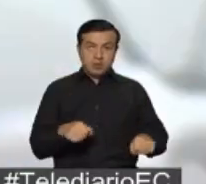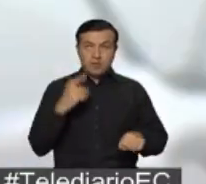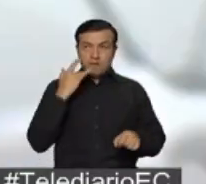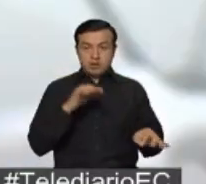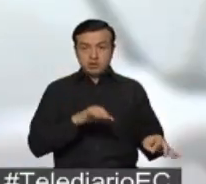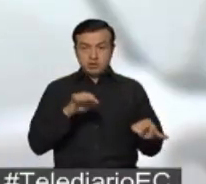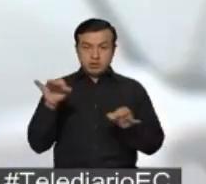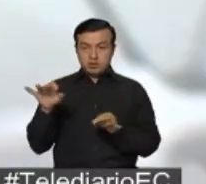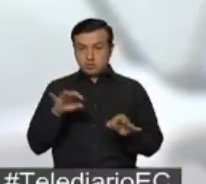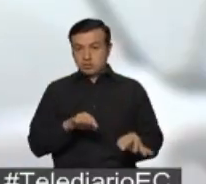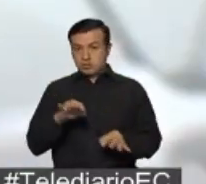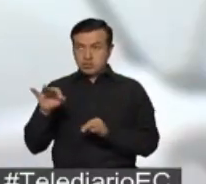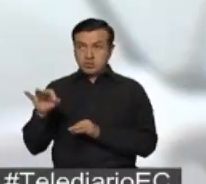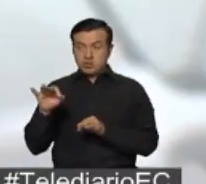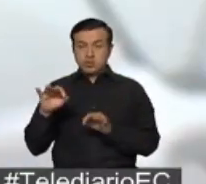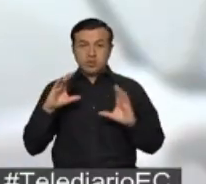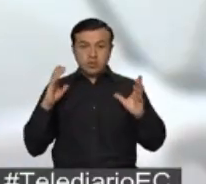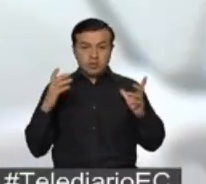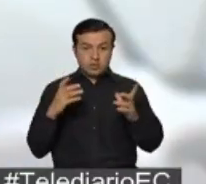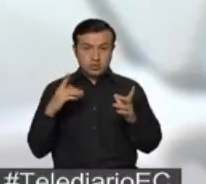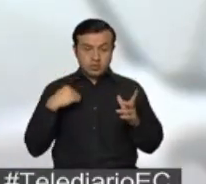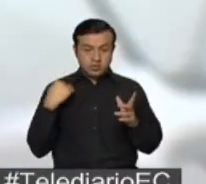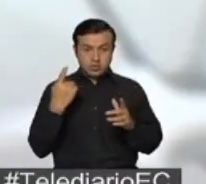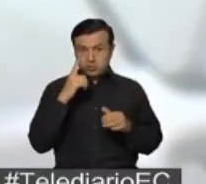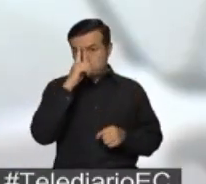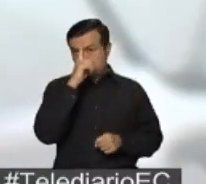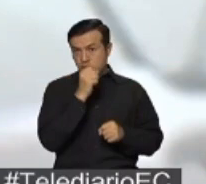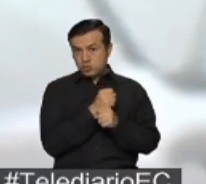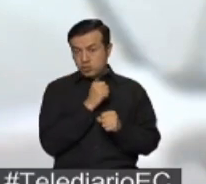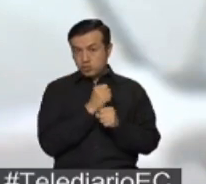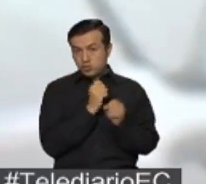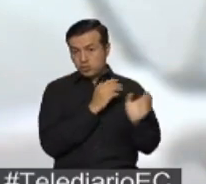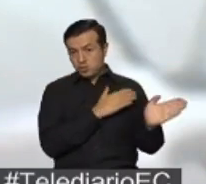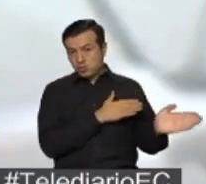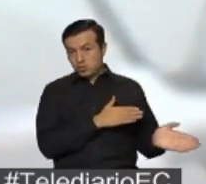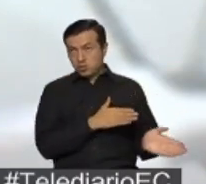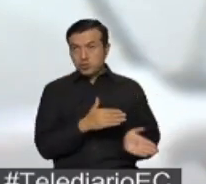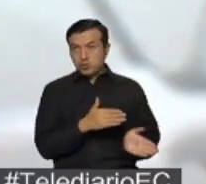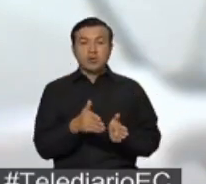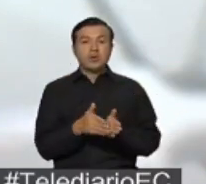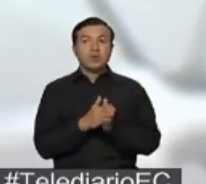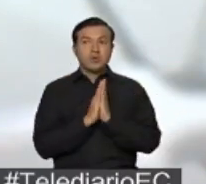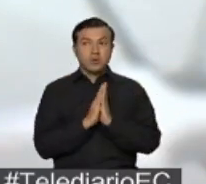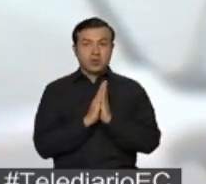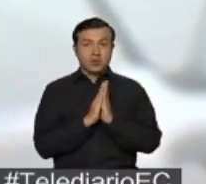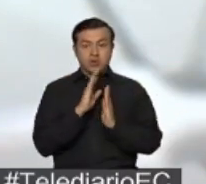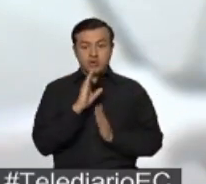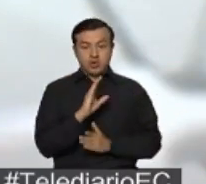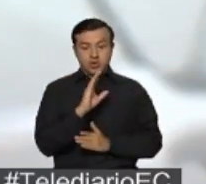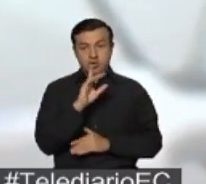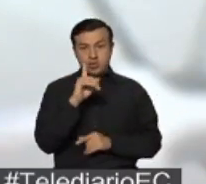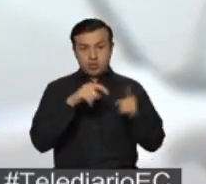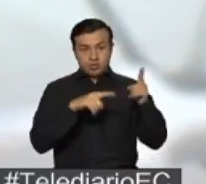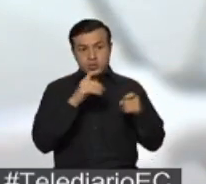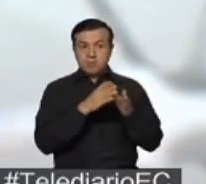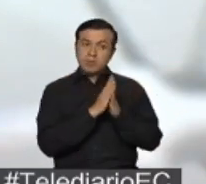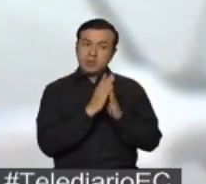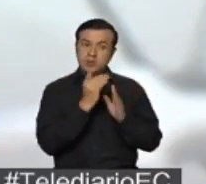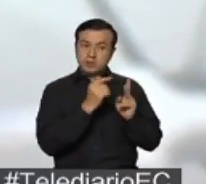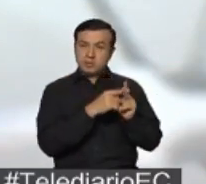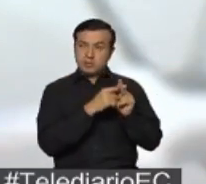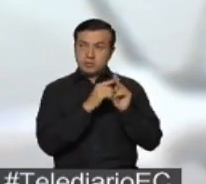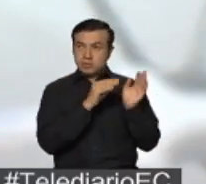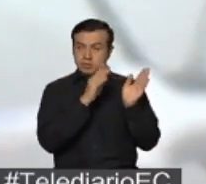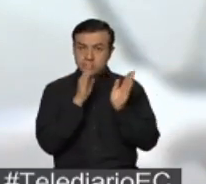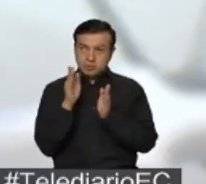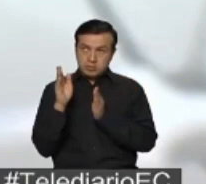a las cooperativas de ahorro y crédito que trabajan con nosotros van a poder pedirle a la conaf yves que se difieran estos pagos no tiene